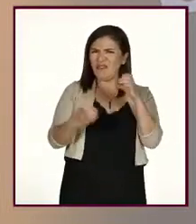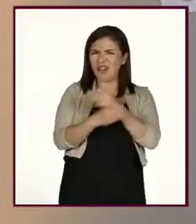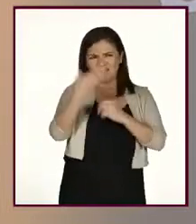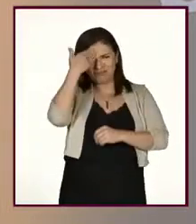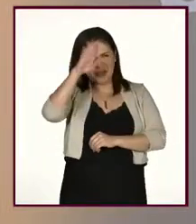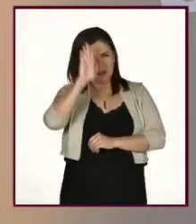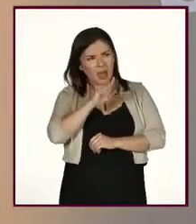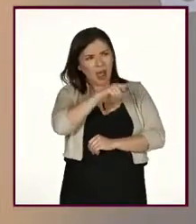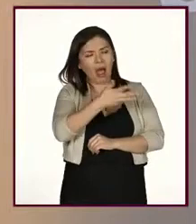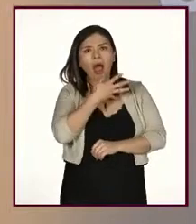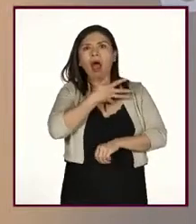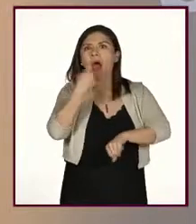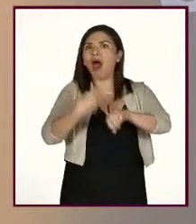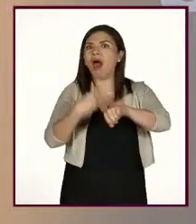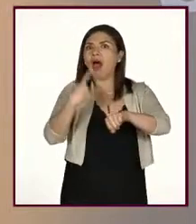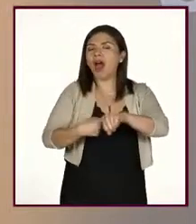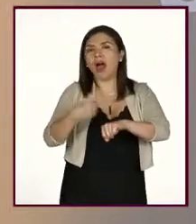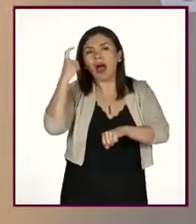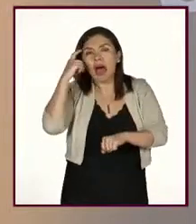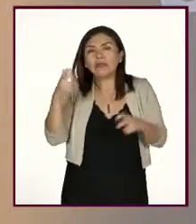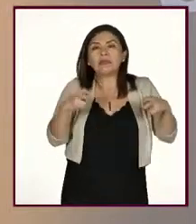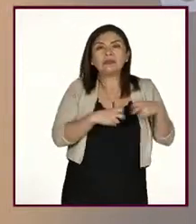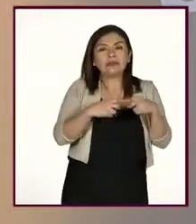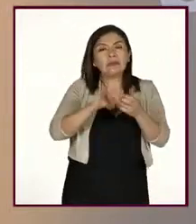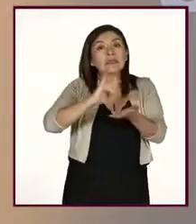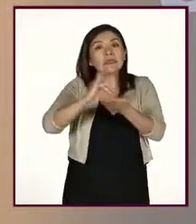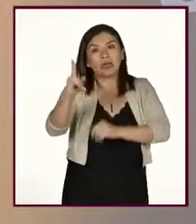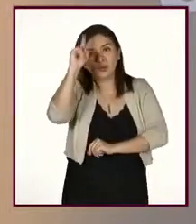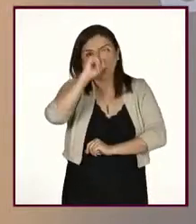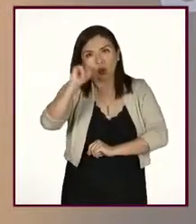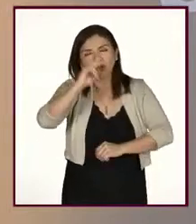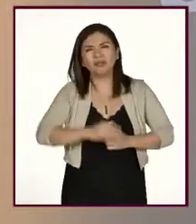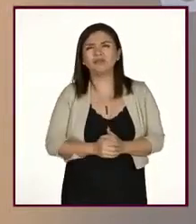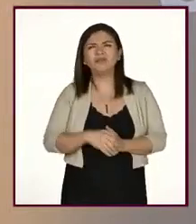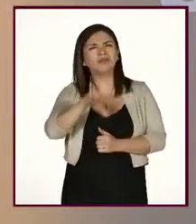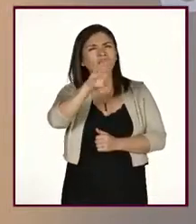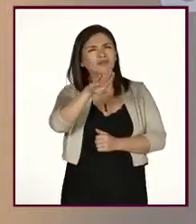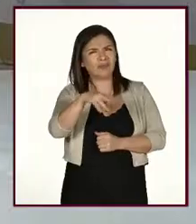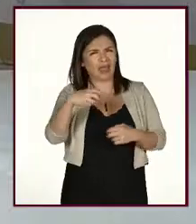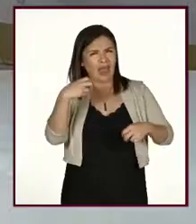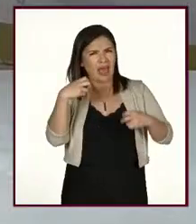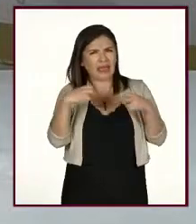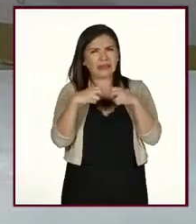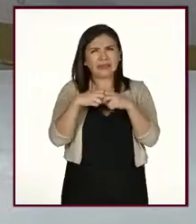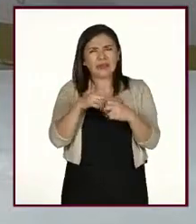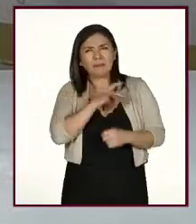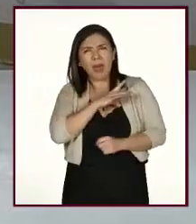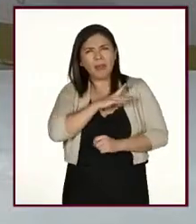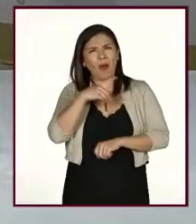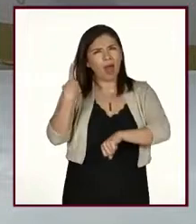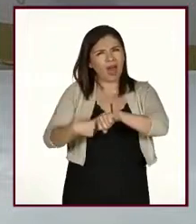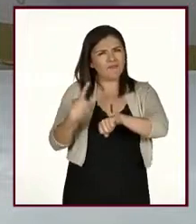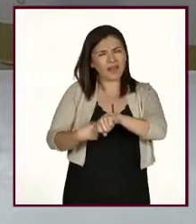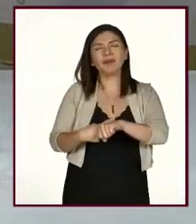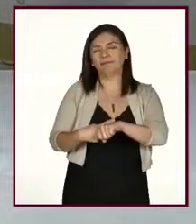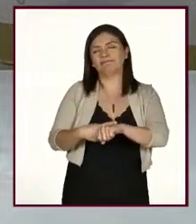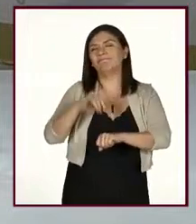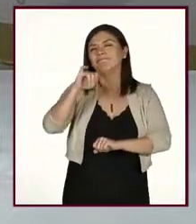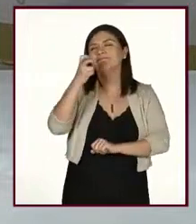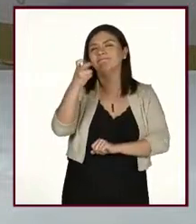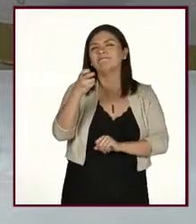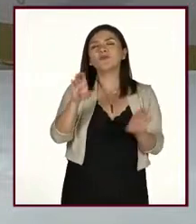a la ansiedad patológica. Gracias por orientarnos. ¿Ansiedad patológica, doctor? Sí, como estábamos comentando, cómo